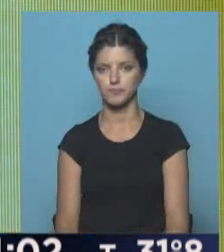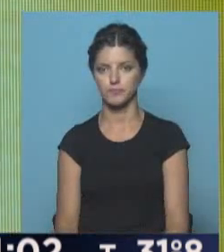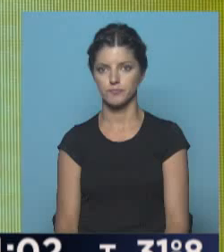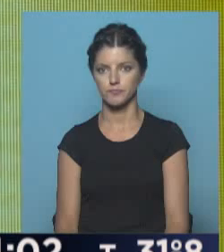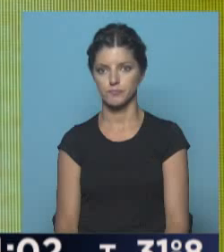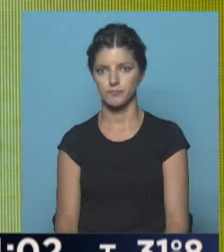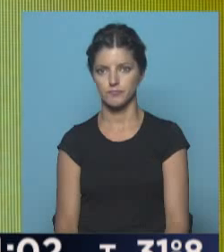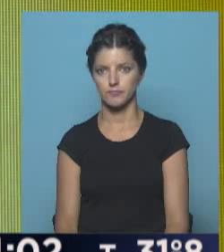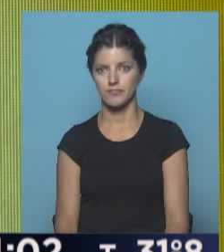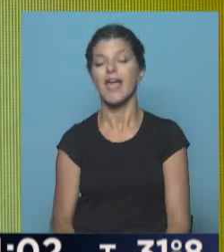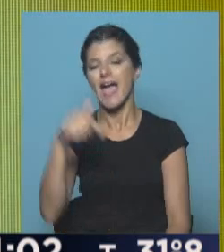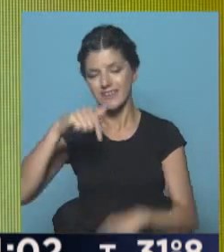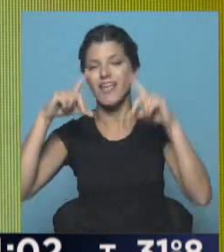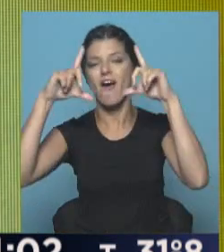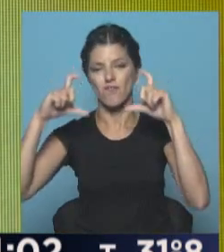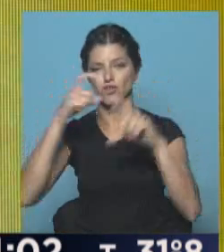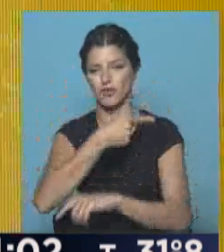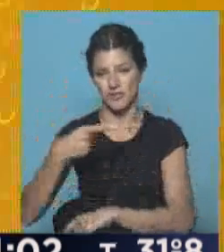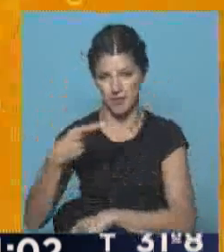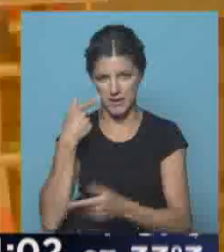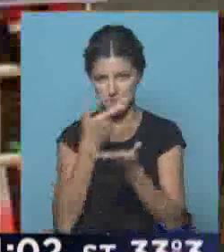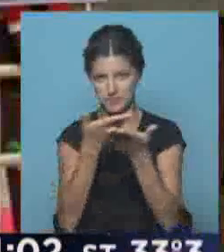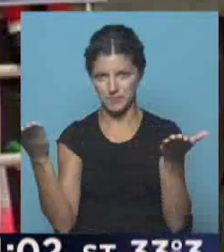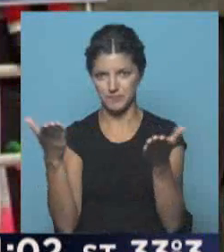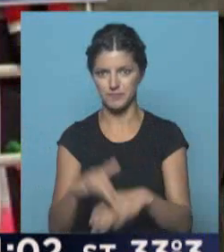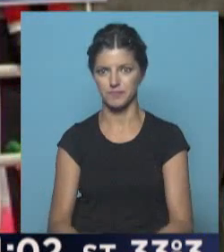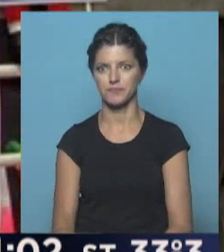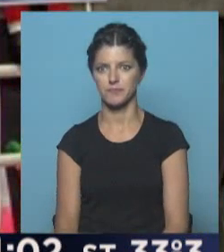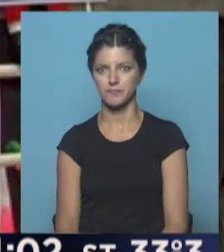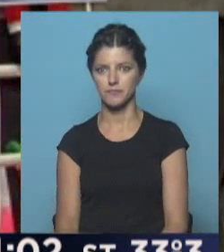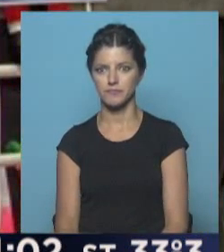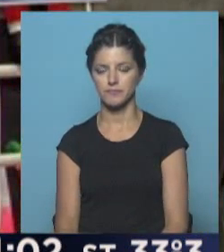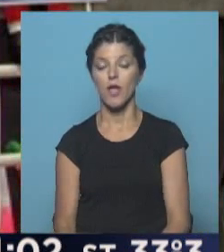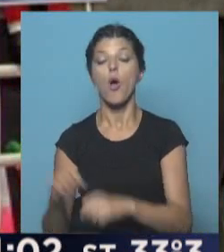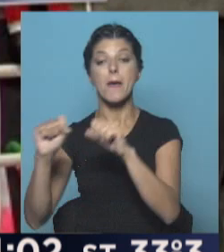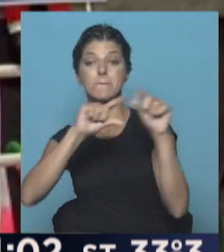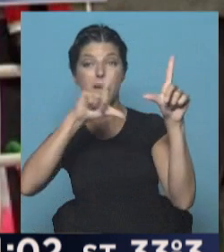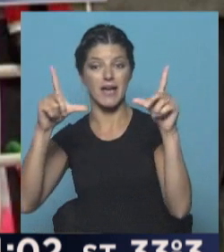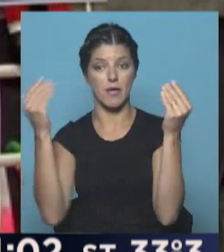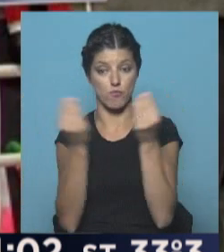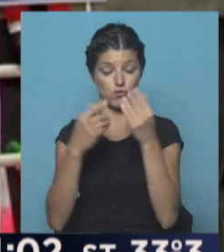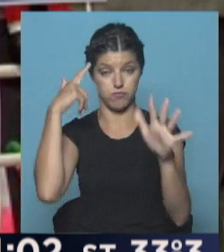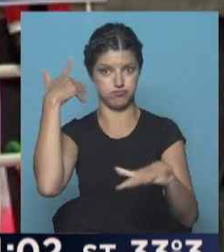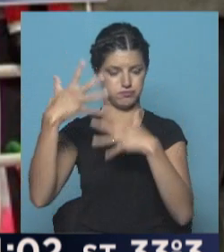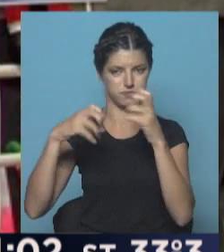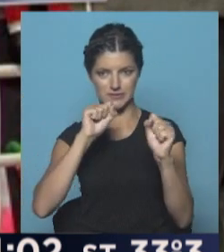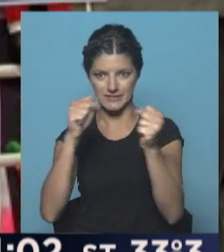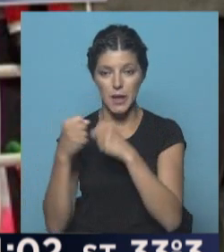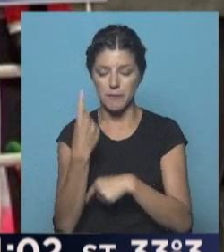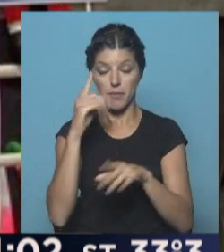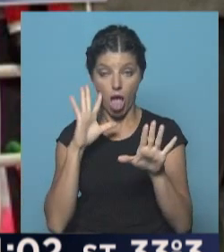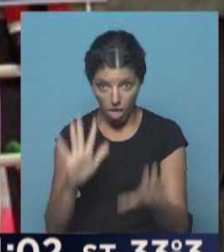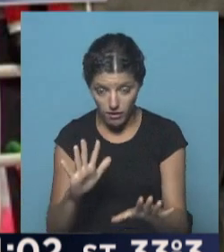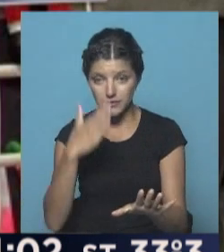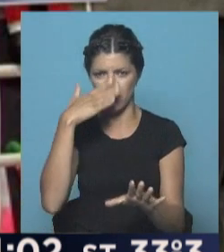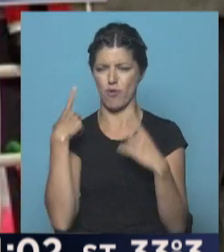Y sin dudas, esta fue la foto de la semana. Una imagen que generó mucho repudio, que generó primero sorpresa y después